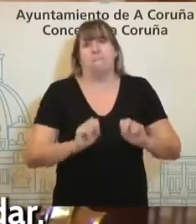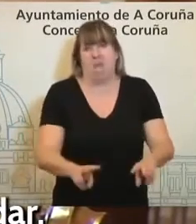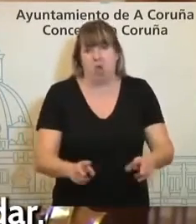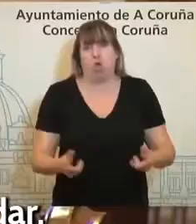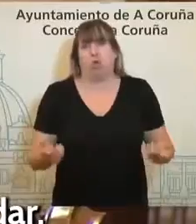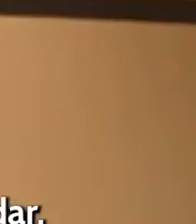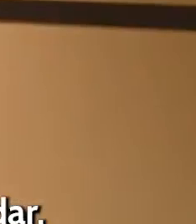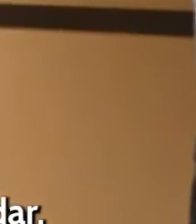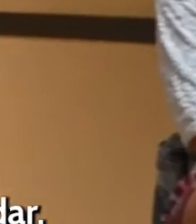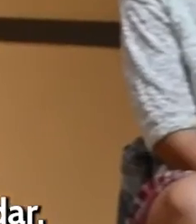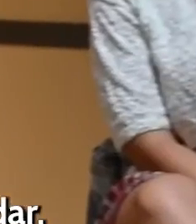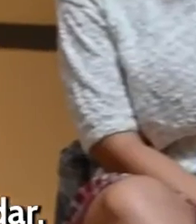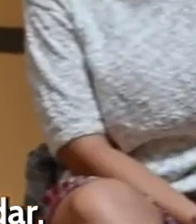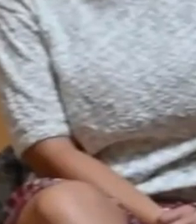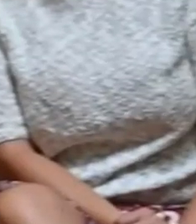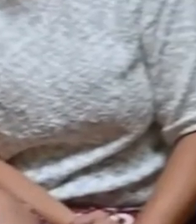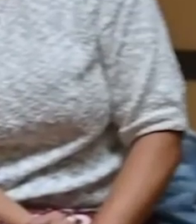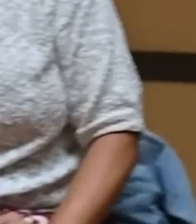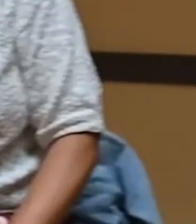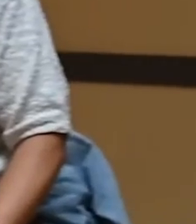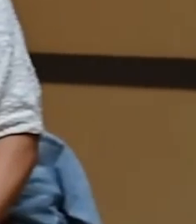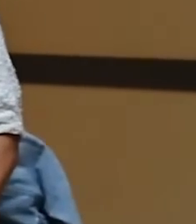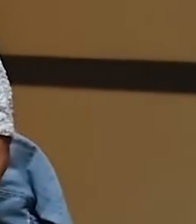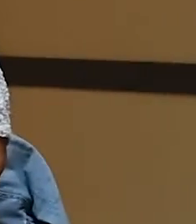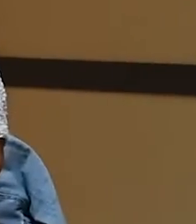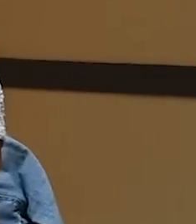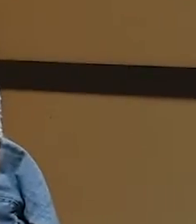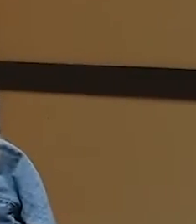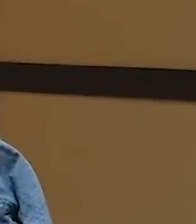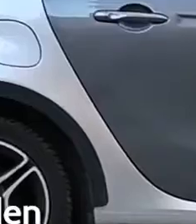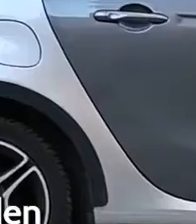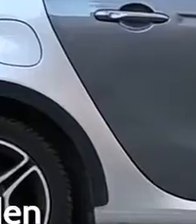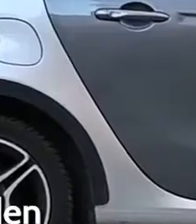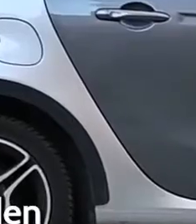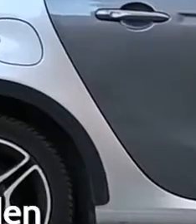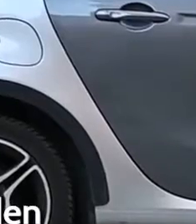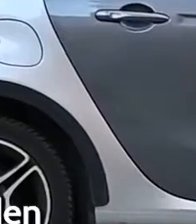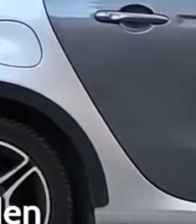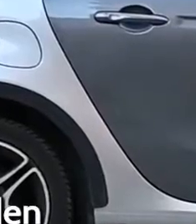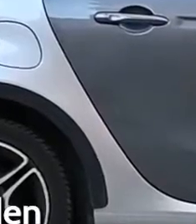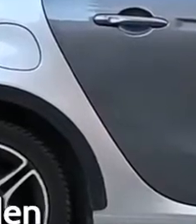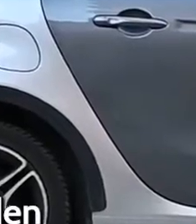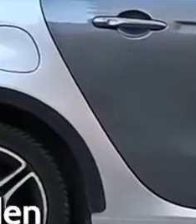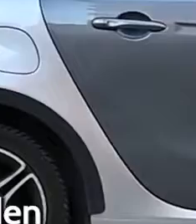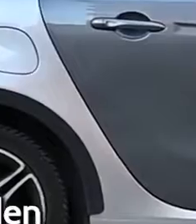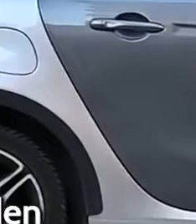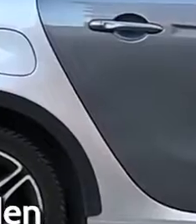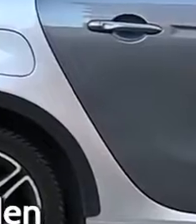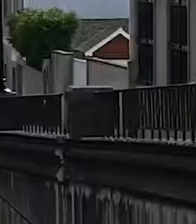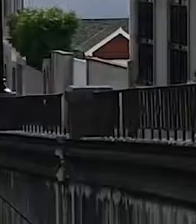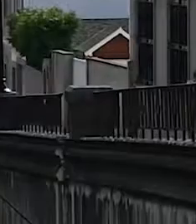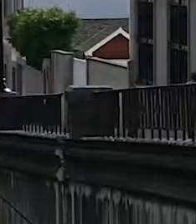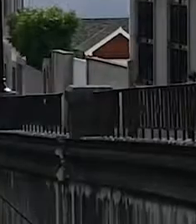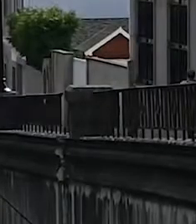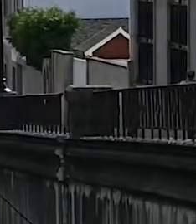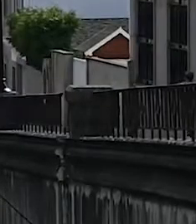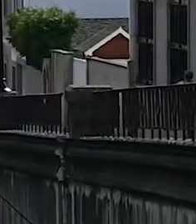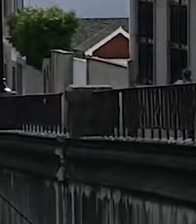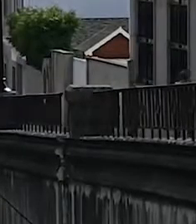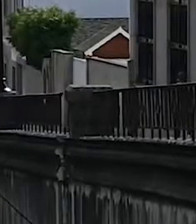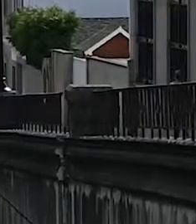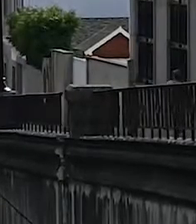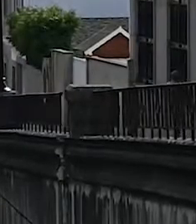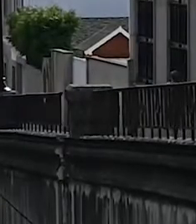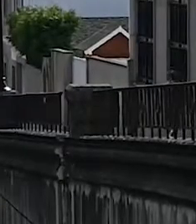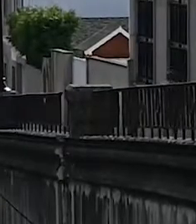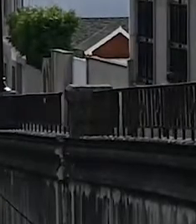a que se pretende axudar. Entendemos que as necesidades que nos chegan da veciñanza dos barrios trascenden o que é a